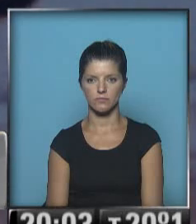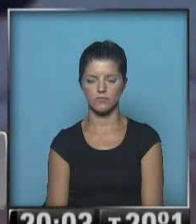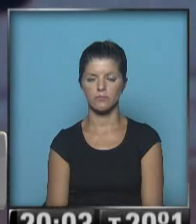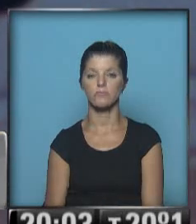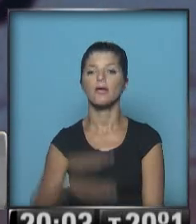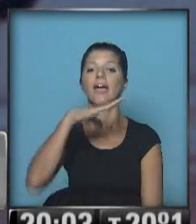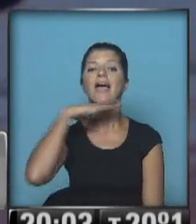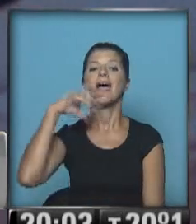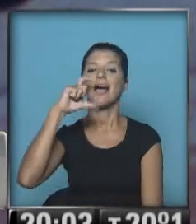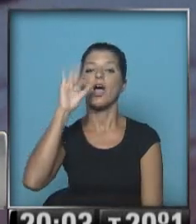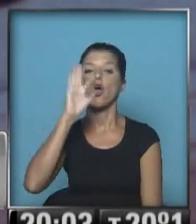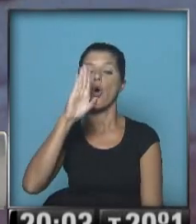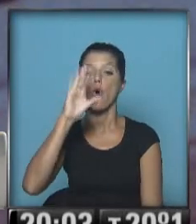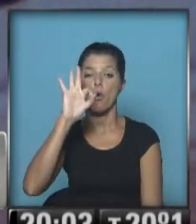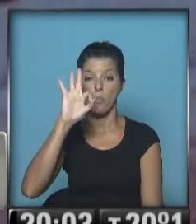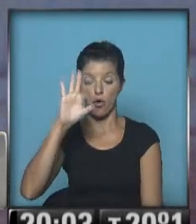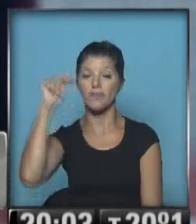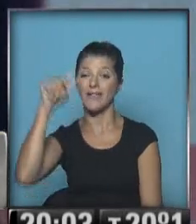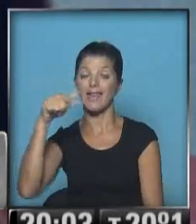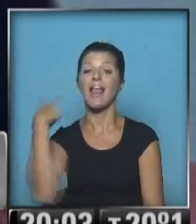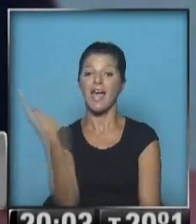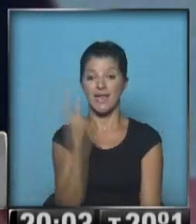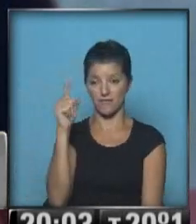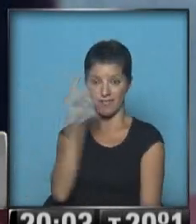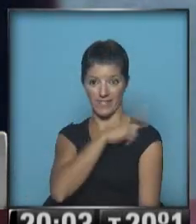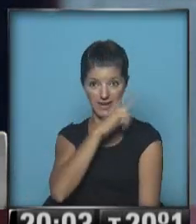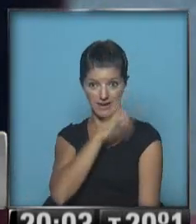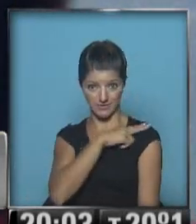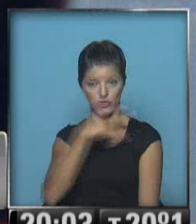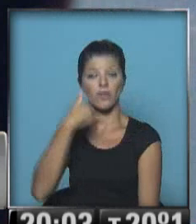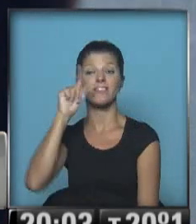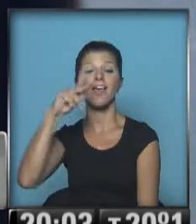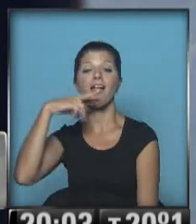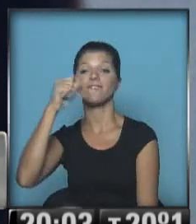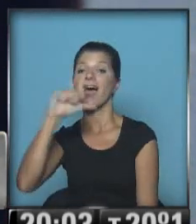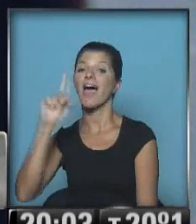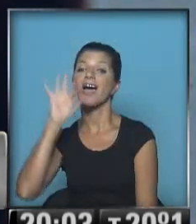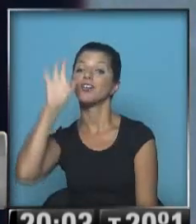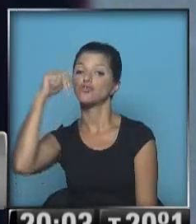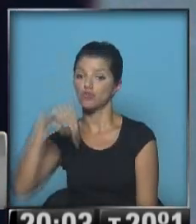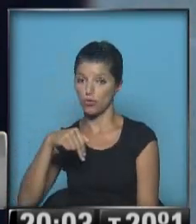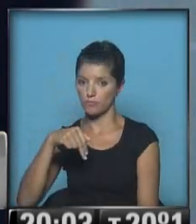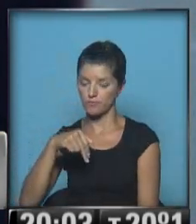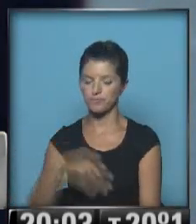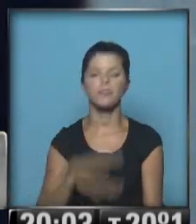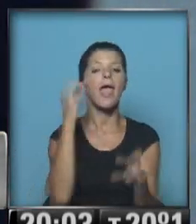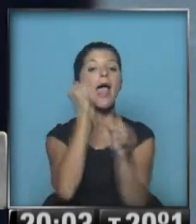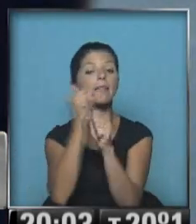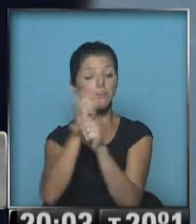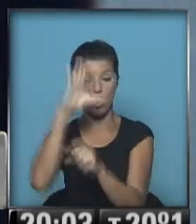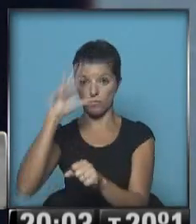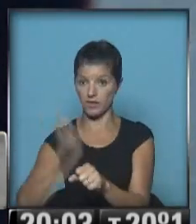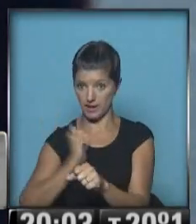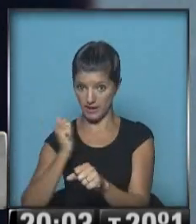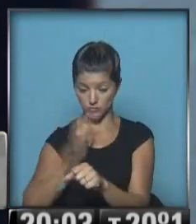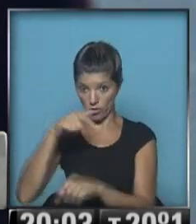Coronel Jacobo nues jefe territorial del ejército de salvación el trabajo del ejército de salvación